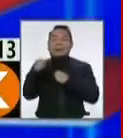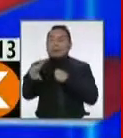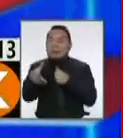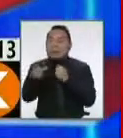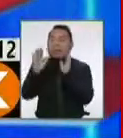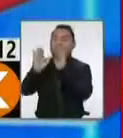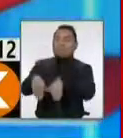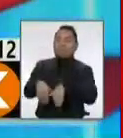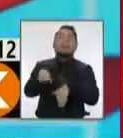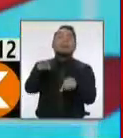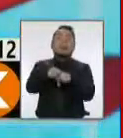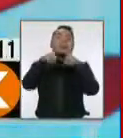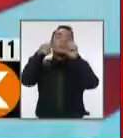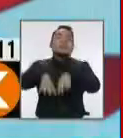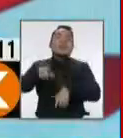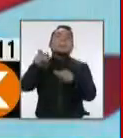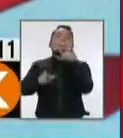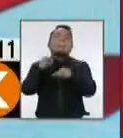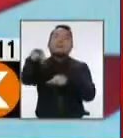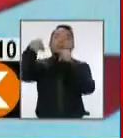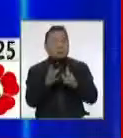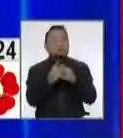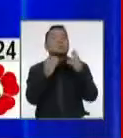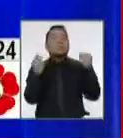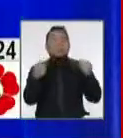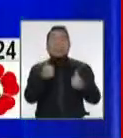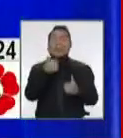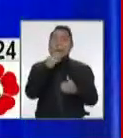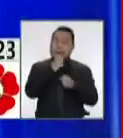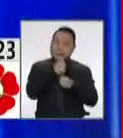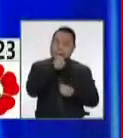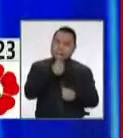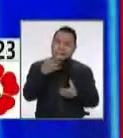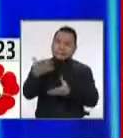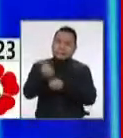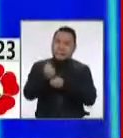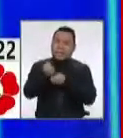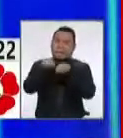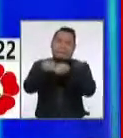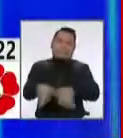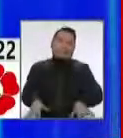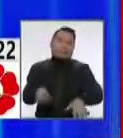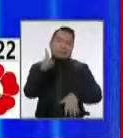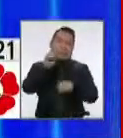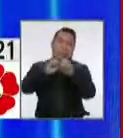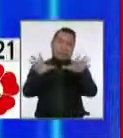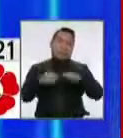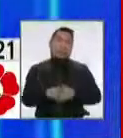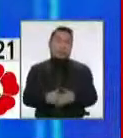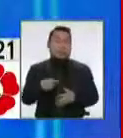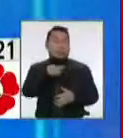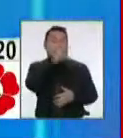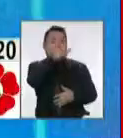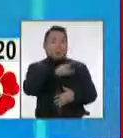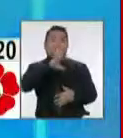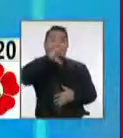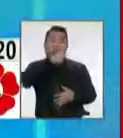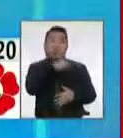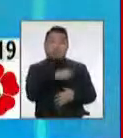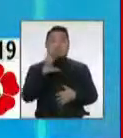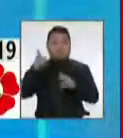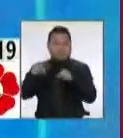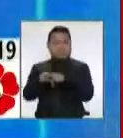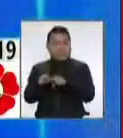Hay necesidad de oxígeno, sin duda, pero no esa cantidad de plantas. Muchas menos pueden cubrir la demanda nacional. En ese sentido, yo